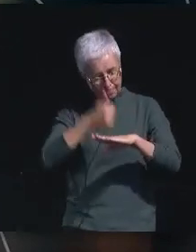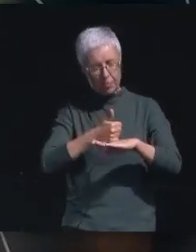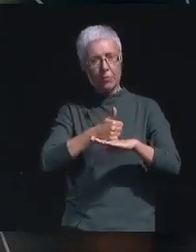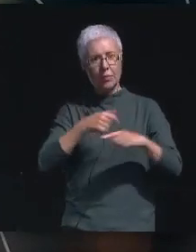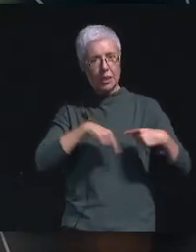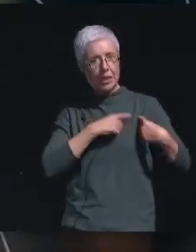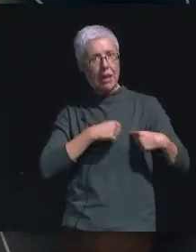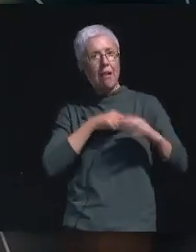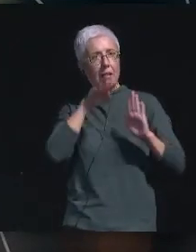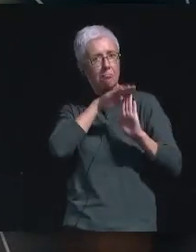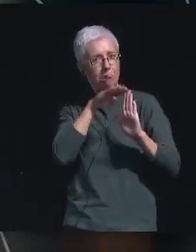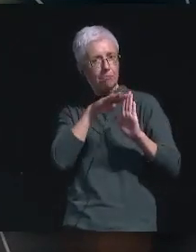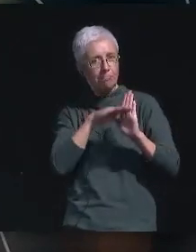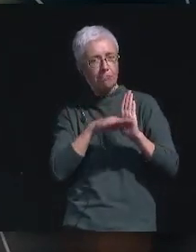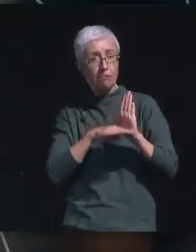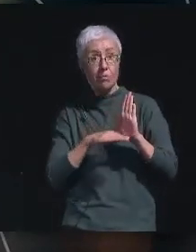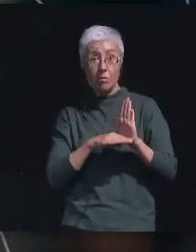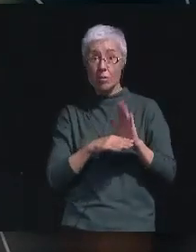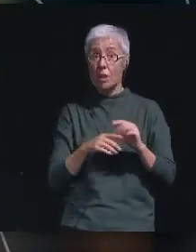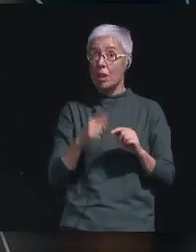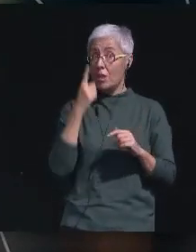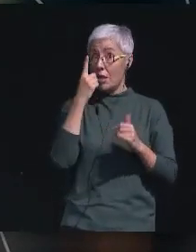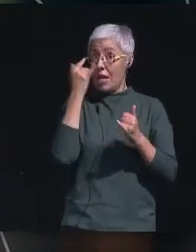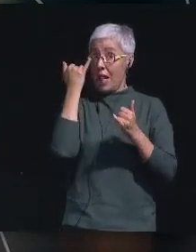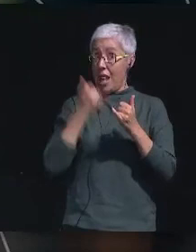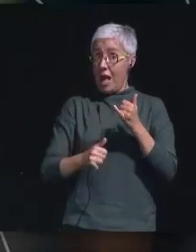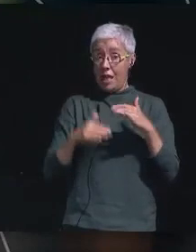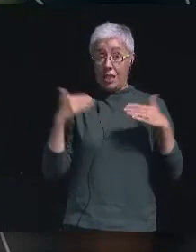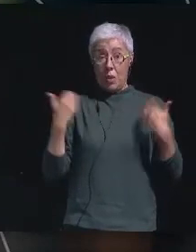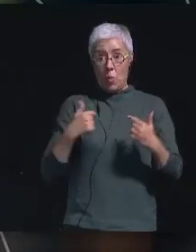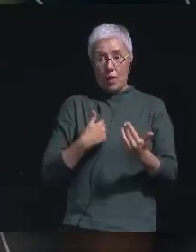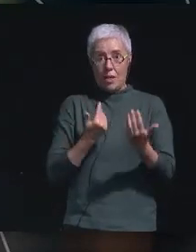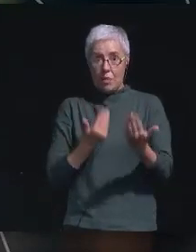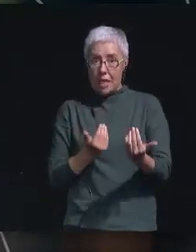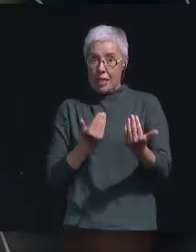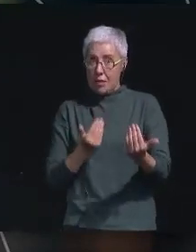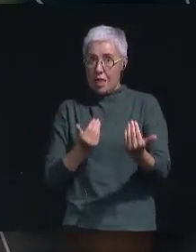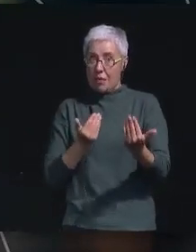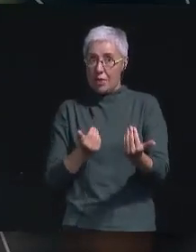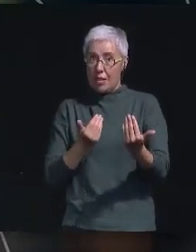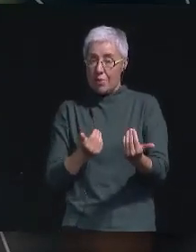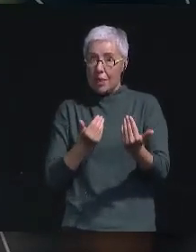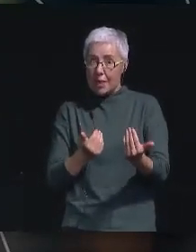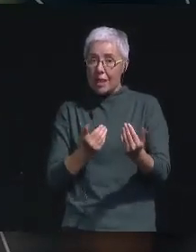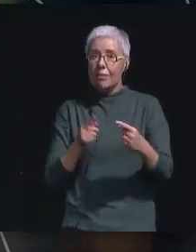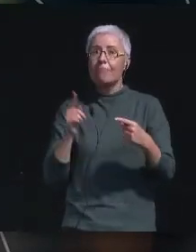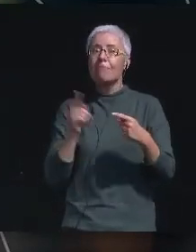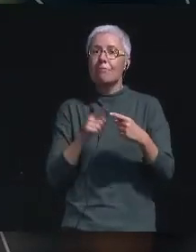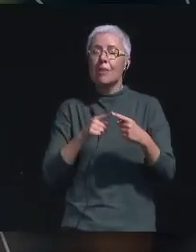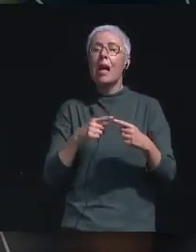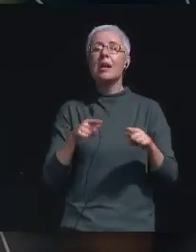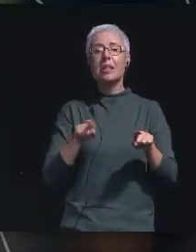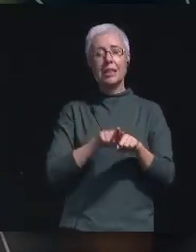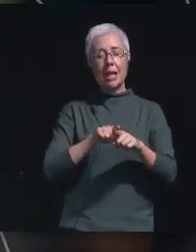valor. Y por último, lo más esperado también de esta semana y de este Impact Forum, los Impact Awards.